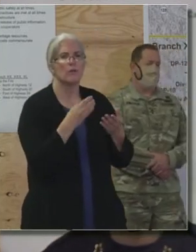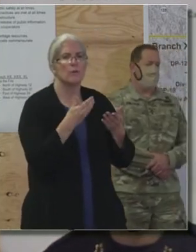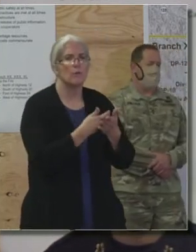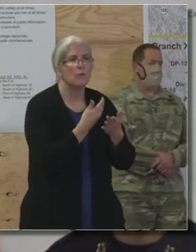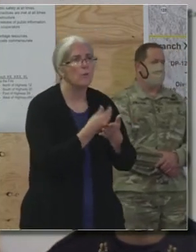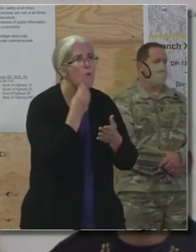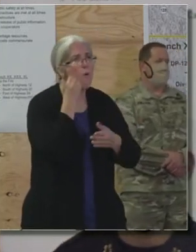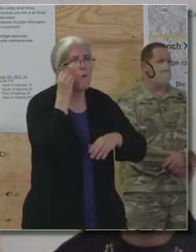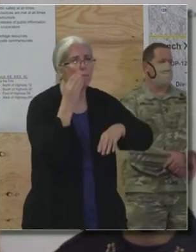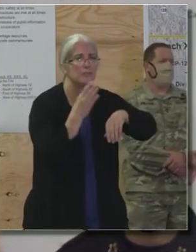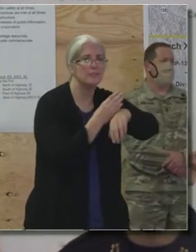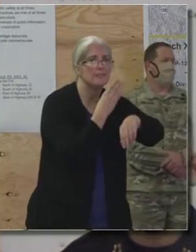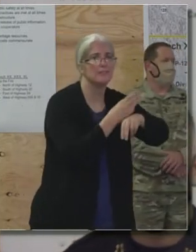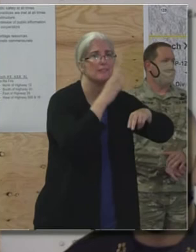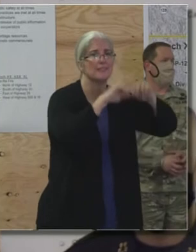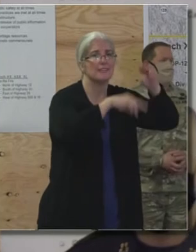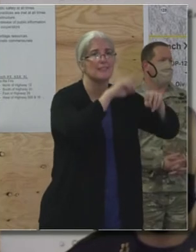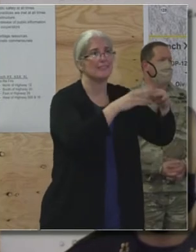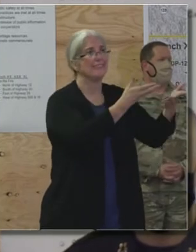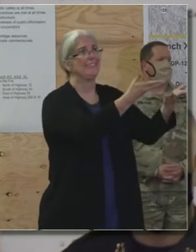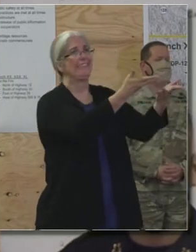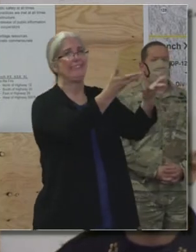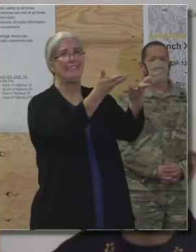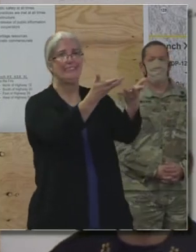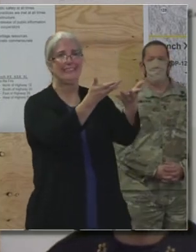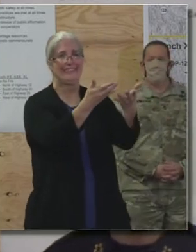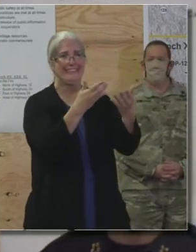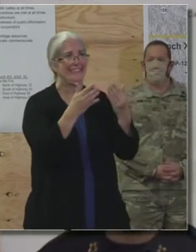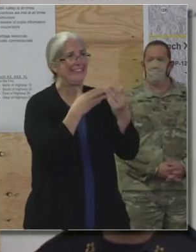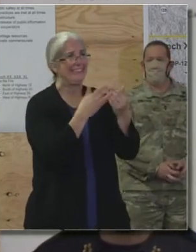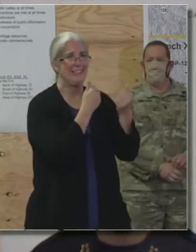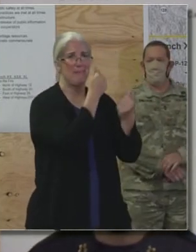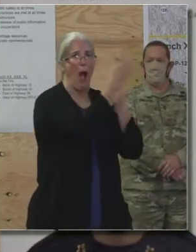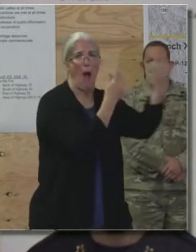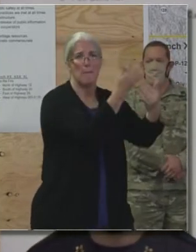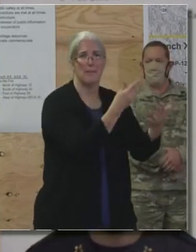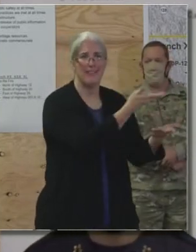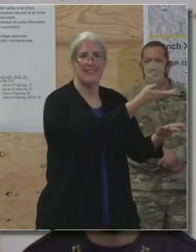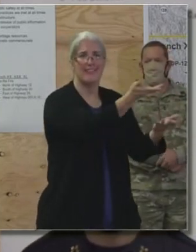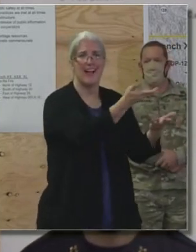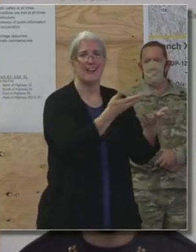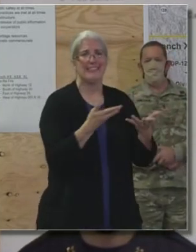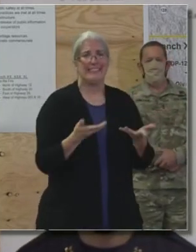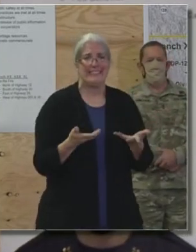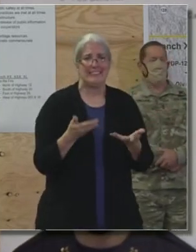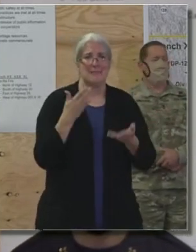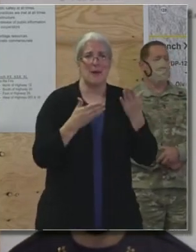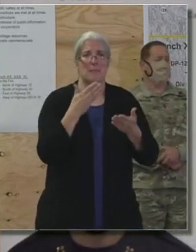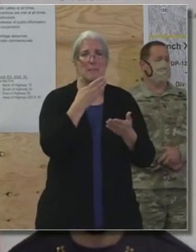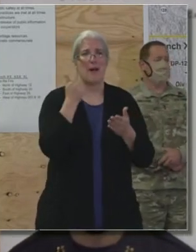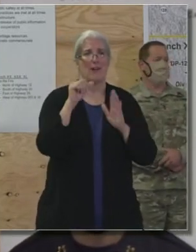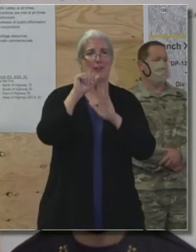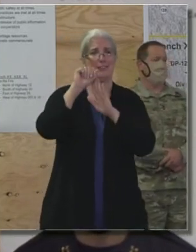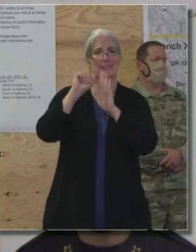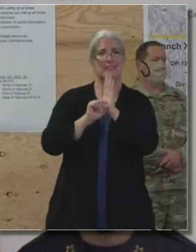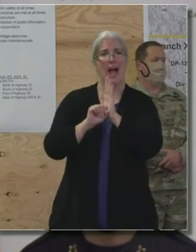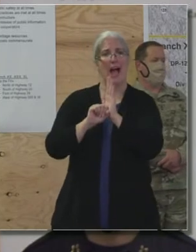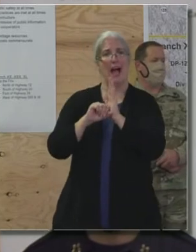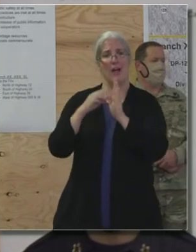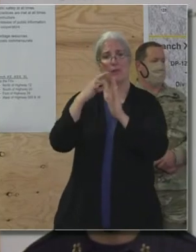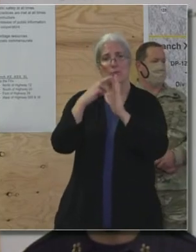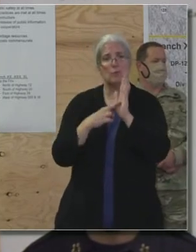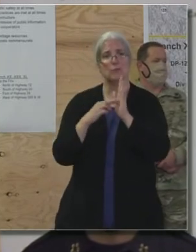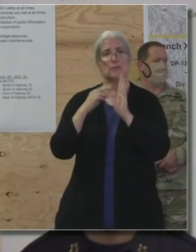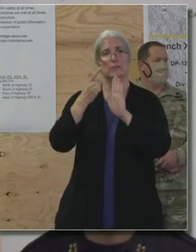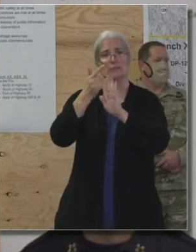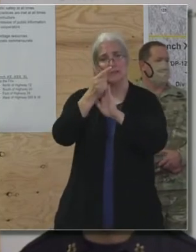en áreas que son propensas a los incendios piensas que debe haber regulación para proveer la construcción en áreas